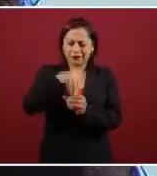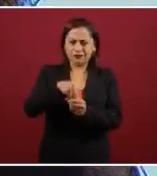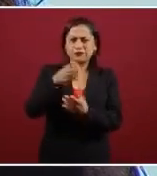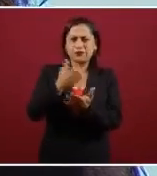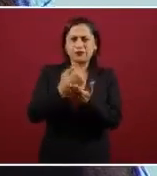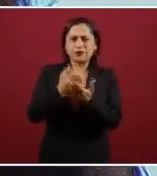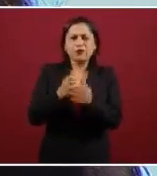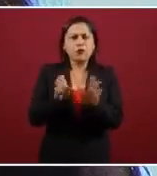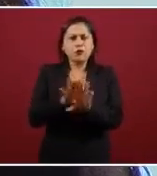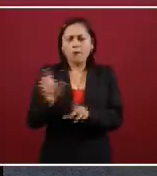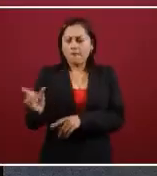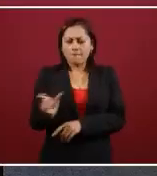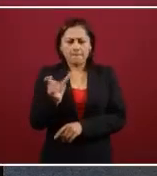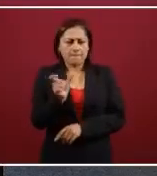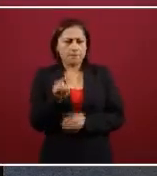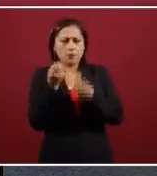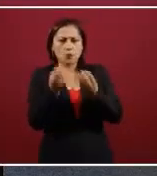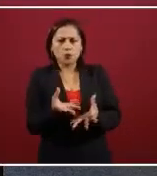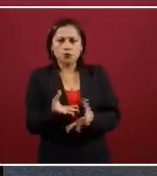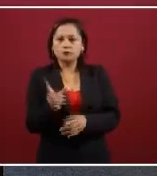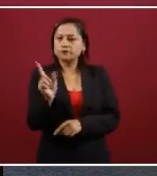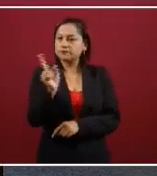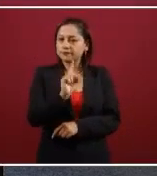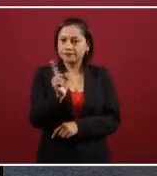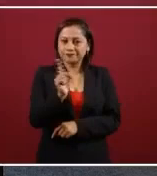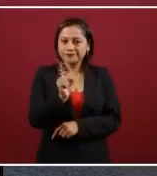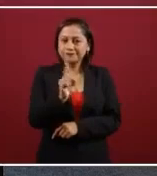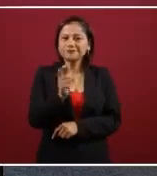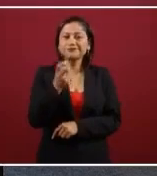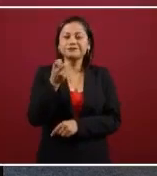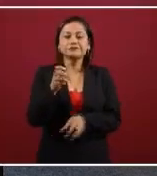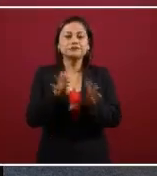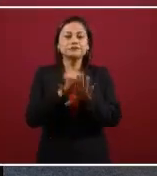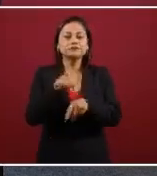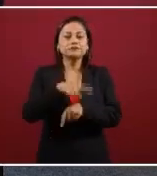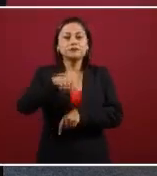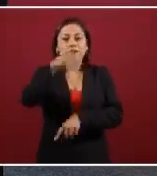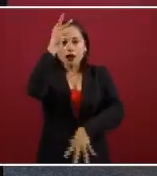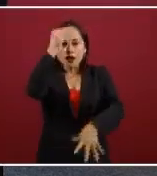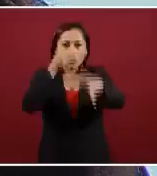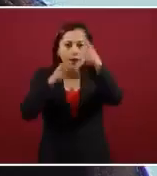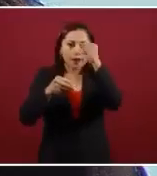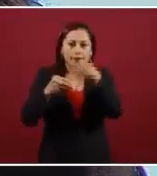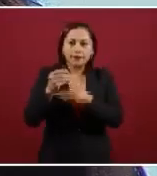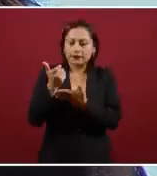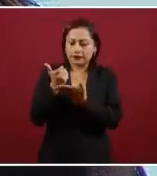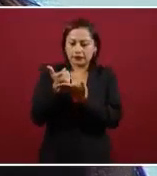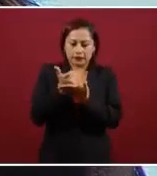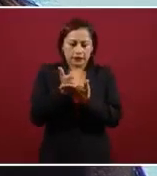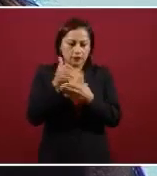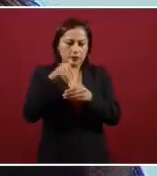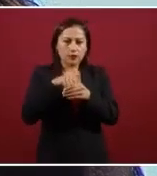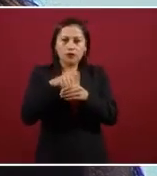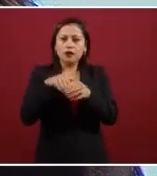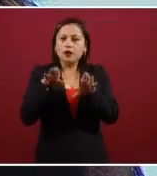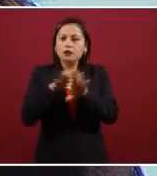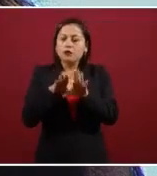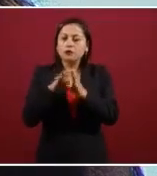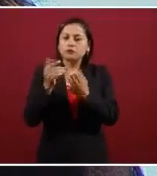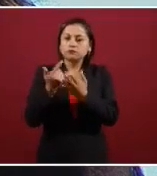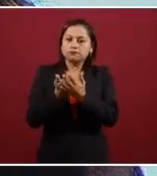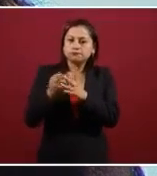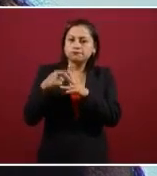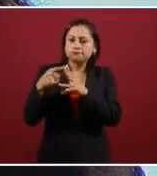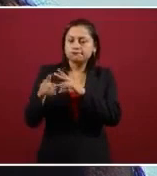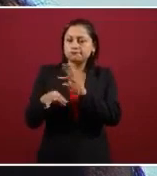tarjeta, se da por poder tener acceso a lo que es dinero. Y en este sentido,